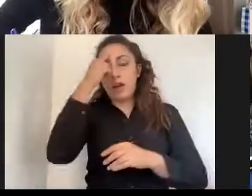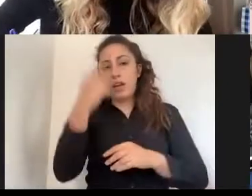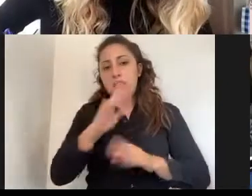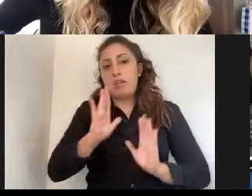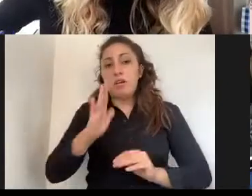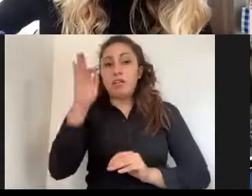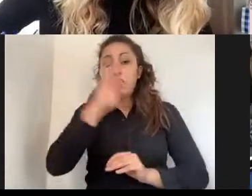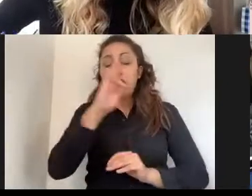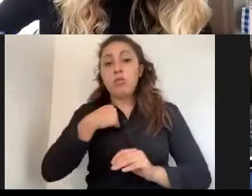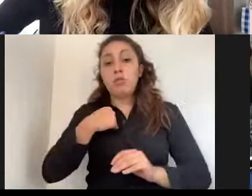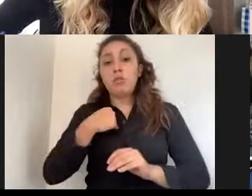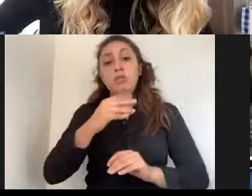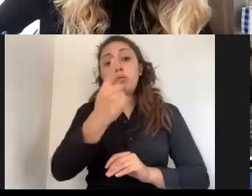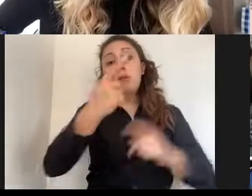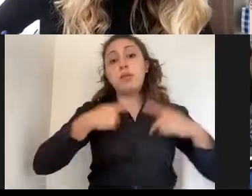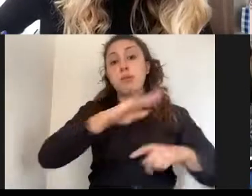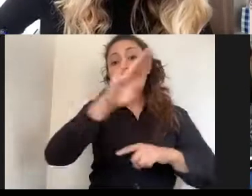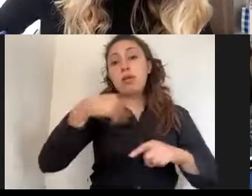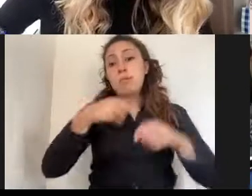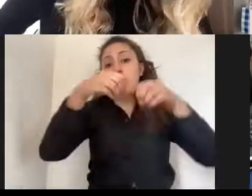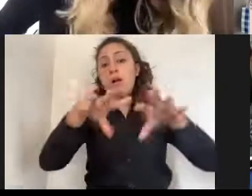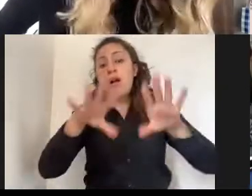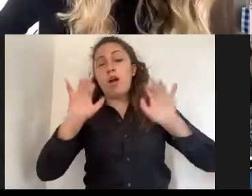una determinación de carácter judicial.